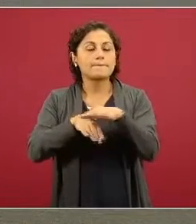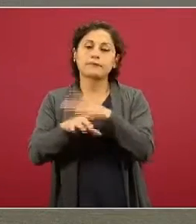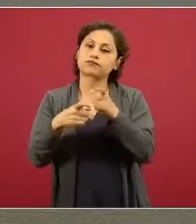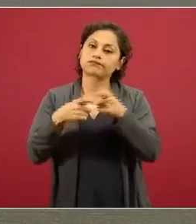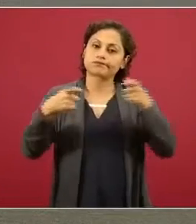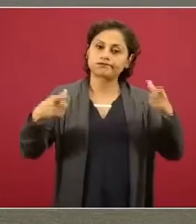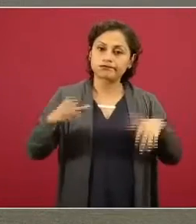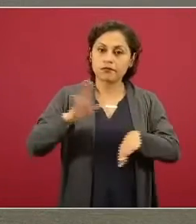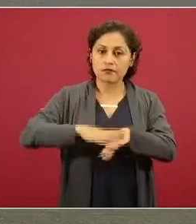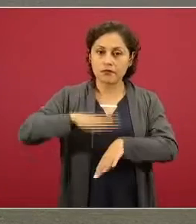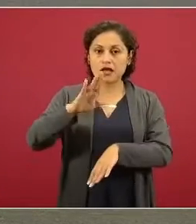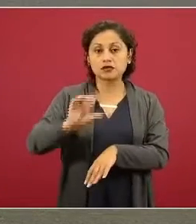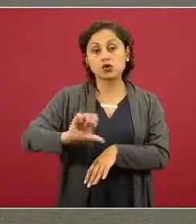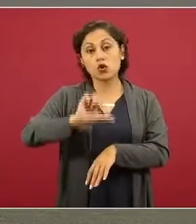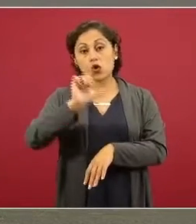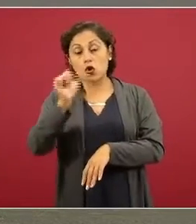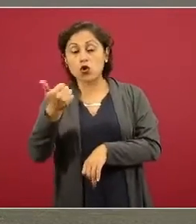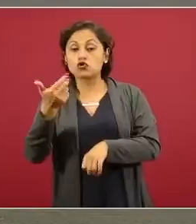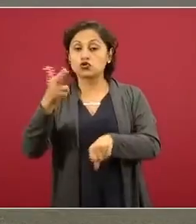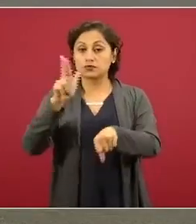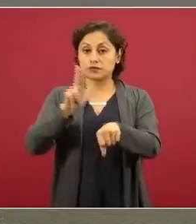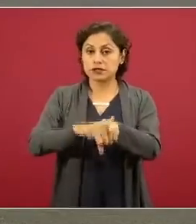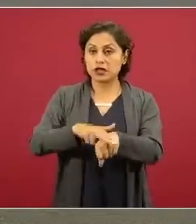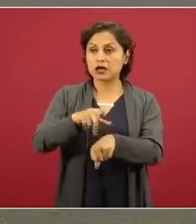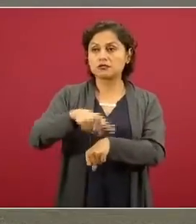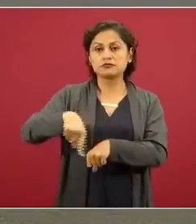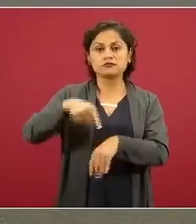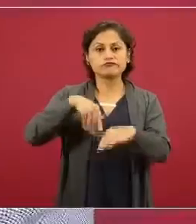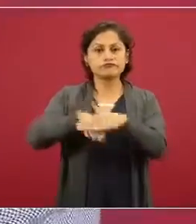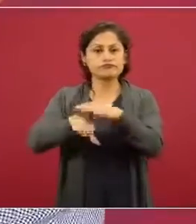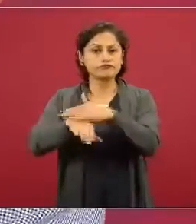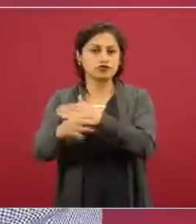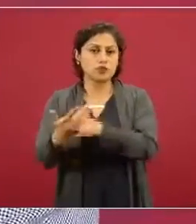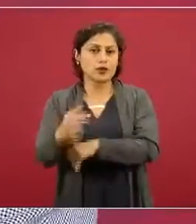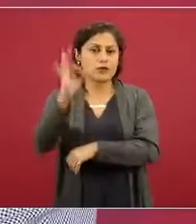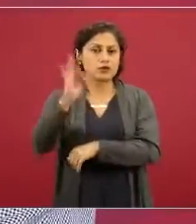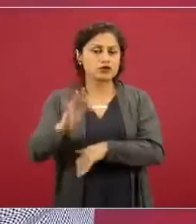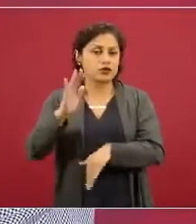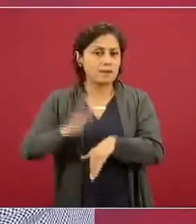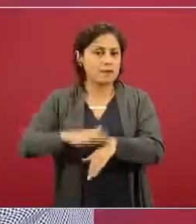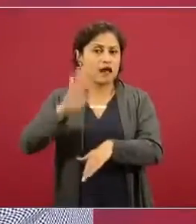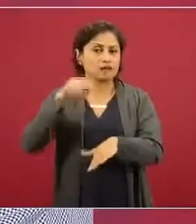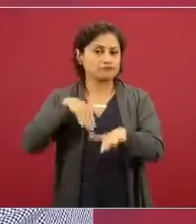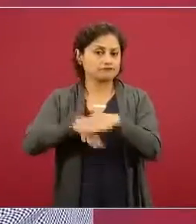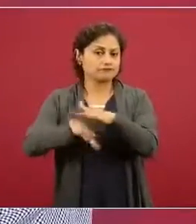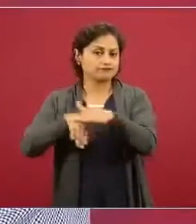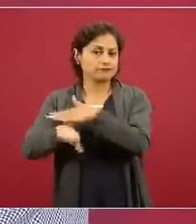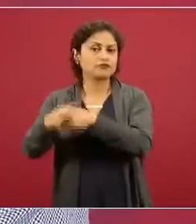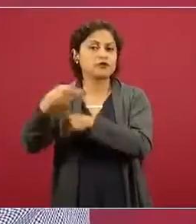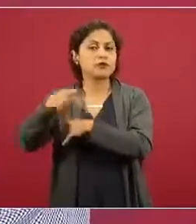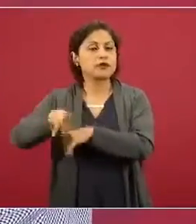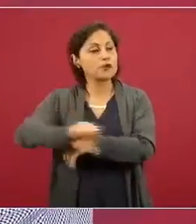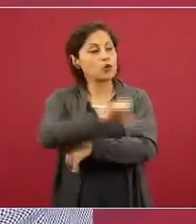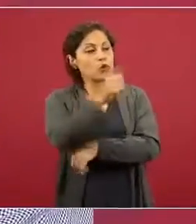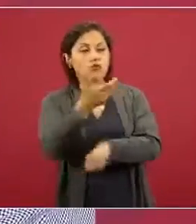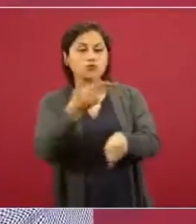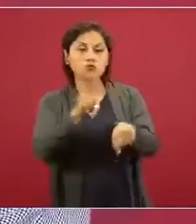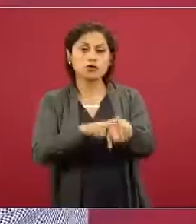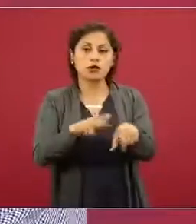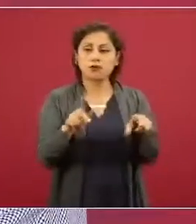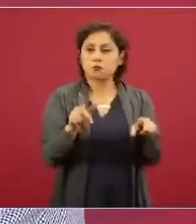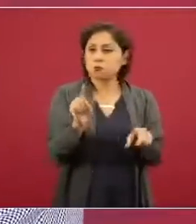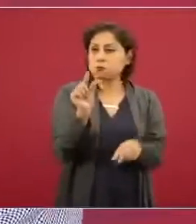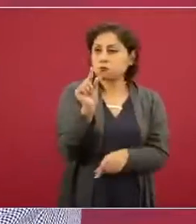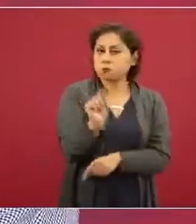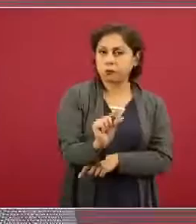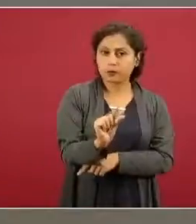tenemos ocupaciones de más del 50%, pero hay muchas otras entidades donde tenemos ocupaciones muy bajas y